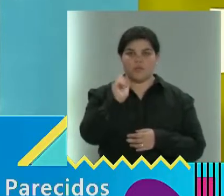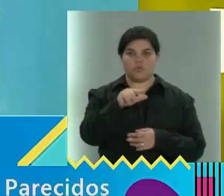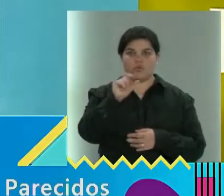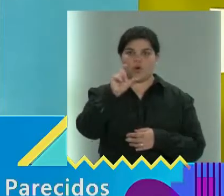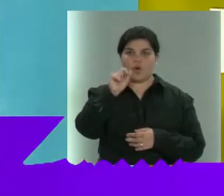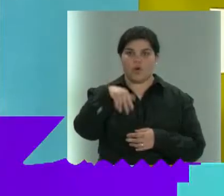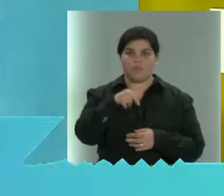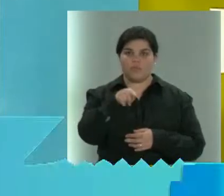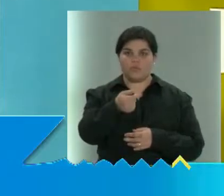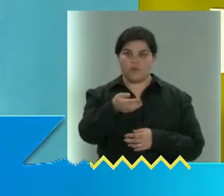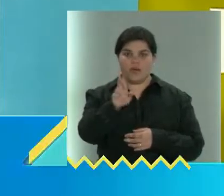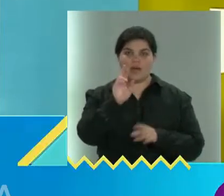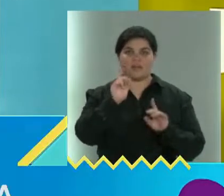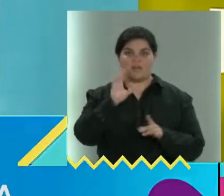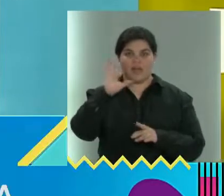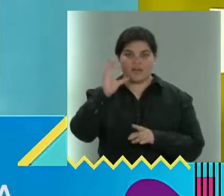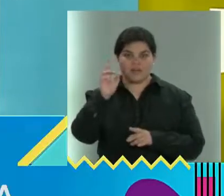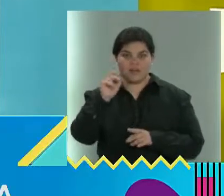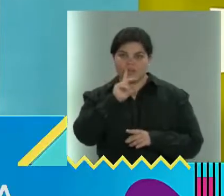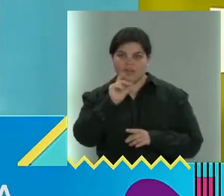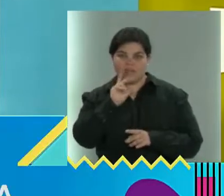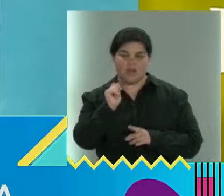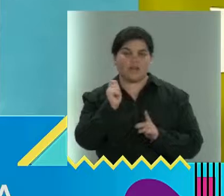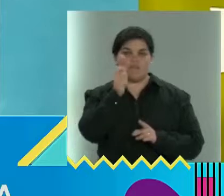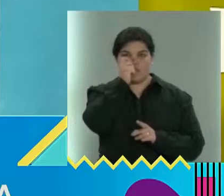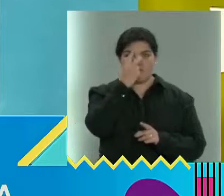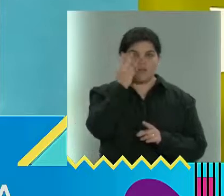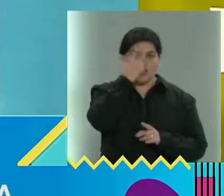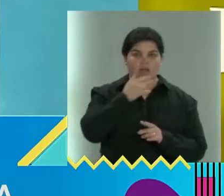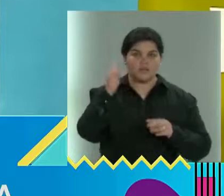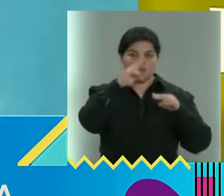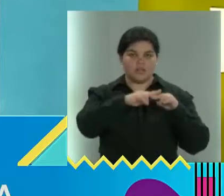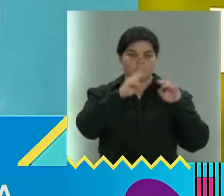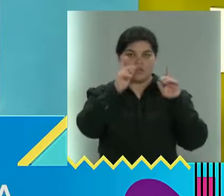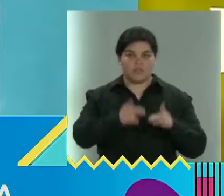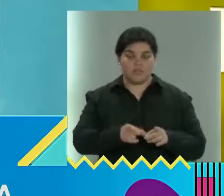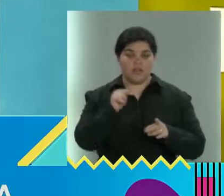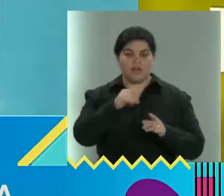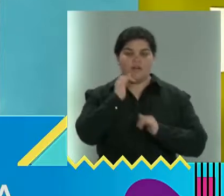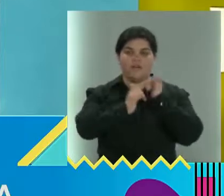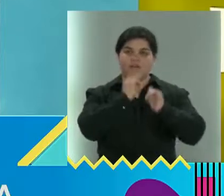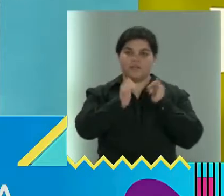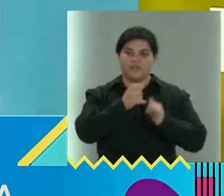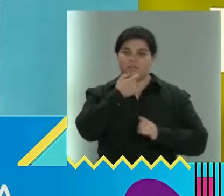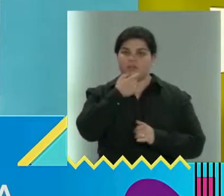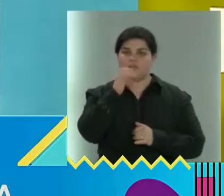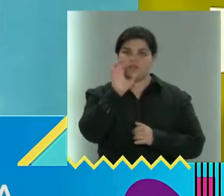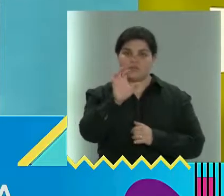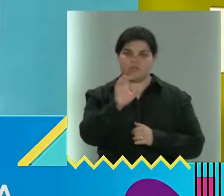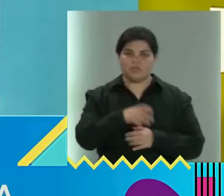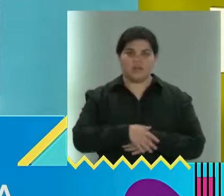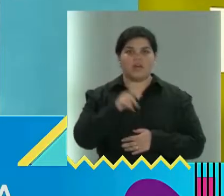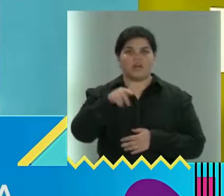también saludamos a Canal 30 TDA y Canal 22 de Supercanal Digital. En el contexto que se está dando la provincia, el G20 es un